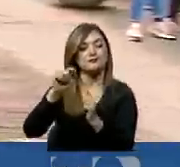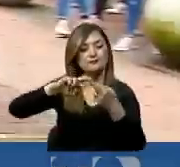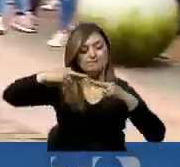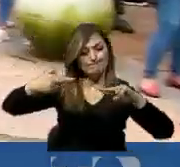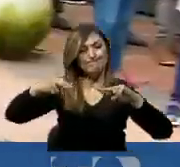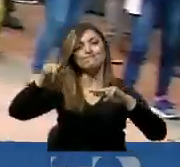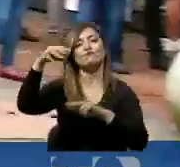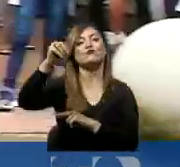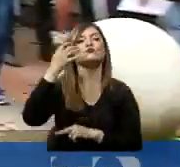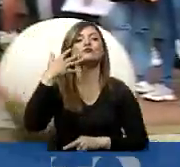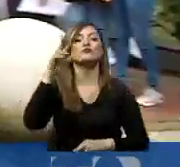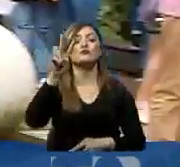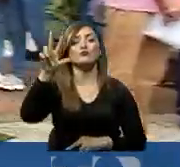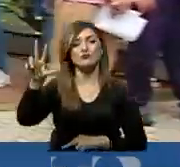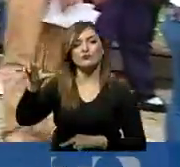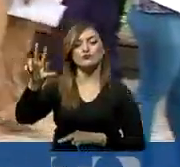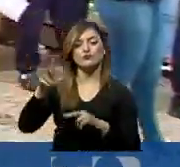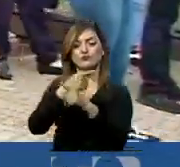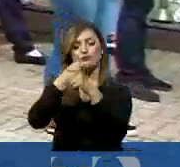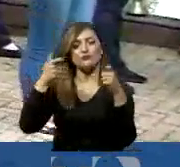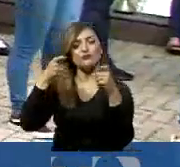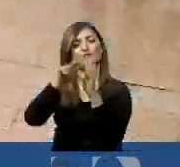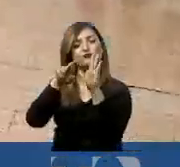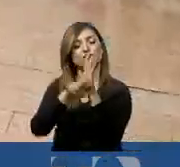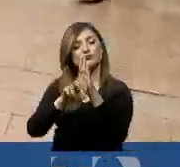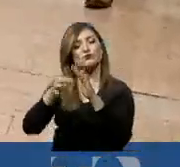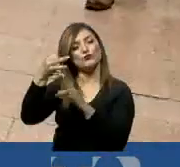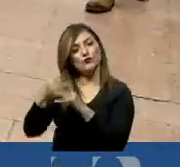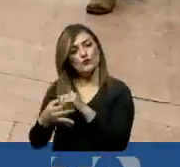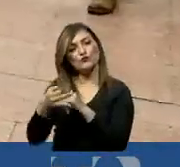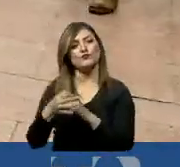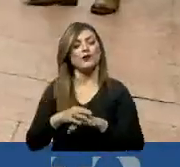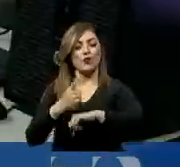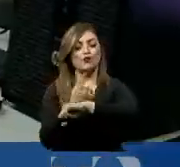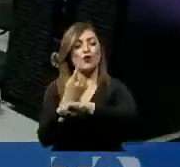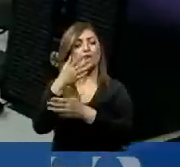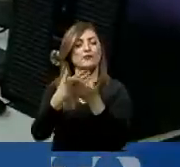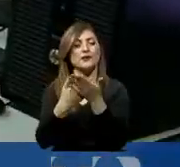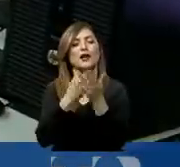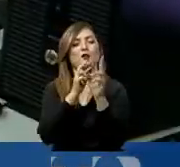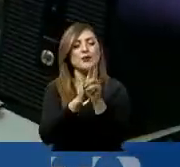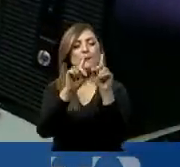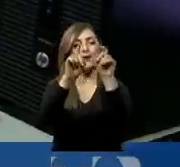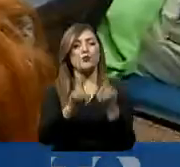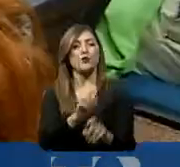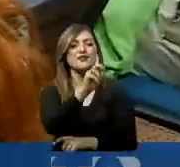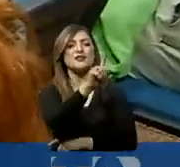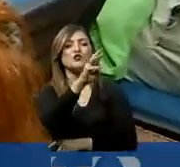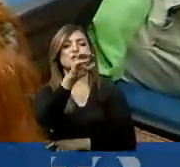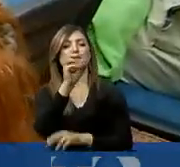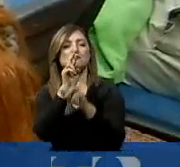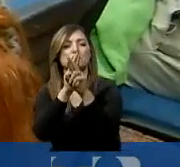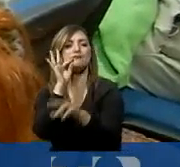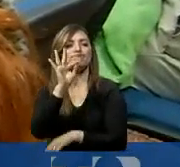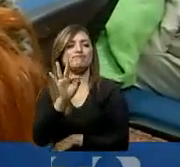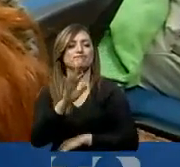regional para este miércoles 23 de marzo cumplir con un requisito fundamental: responder en hora y media a las 160 preguntas de la prueba Transformar. Pero